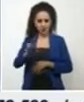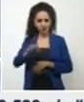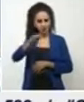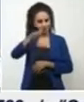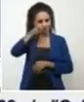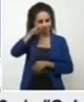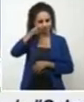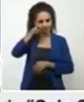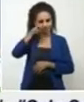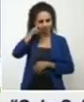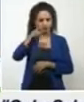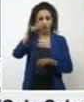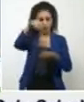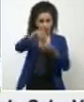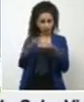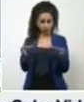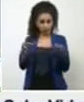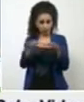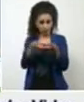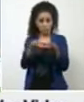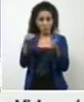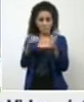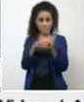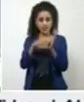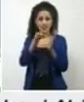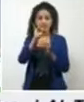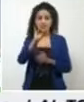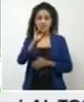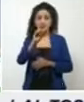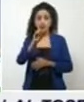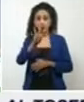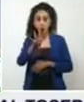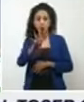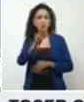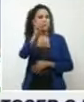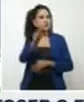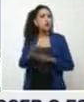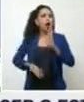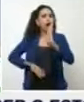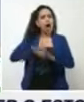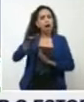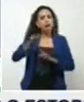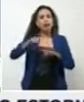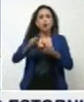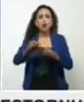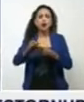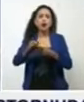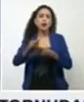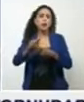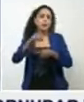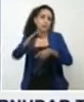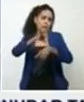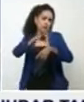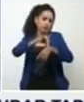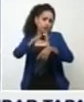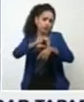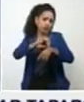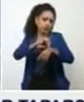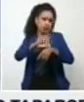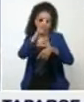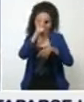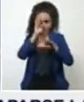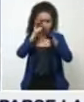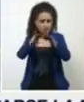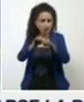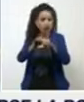caen personas que son altas de pacientes que han estado ingresados, o son altas de